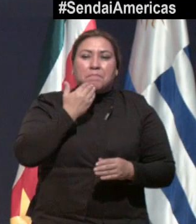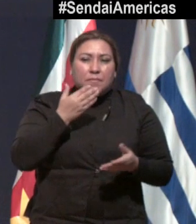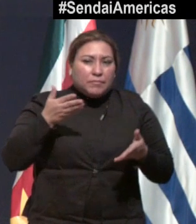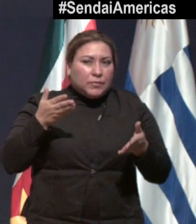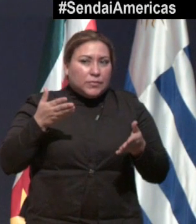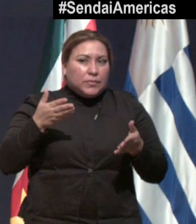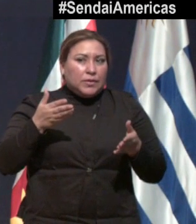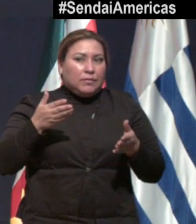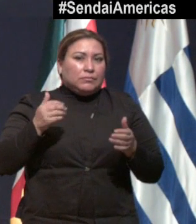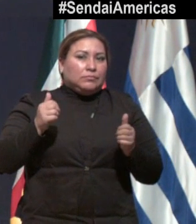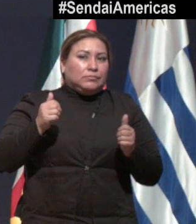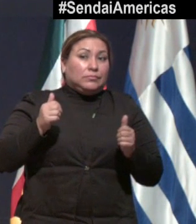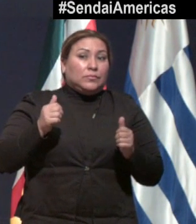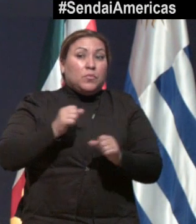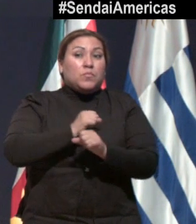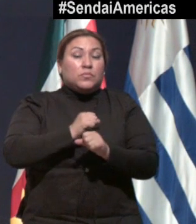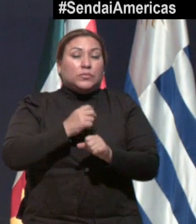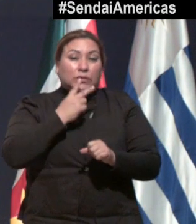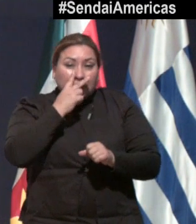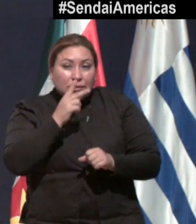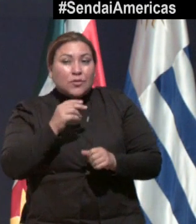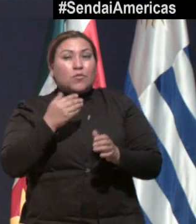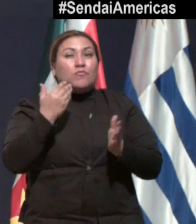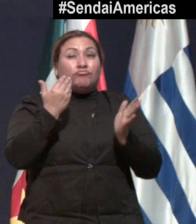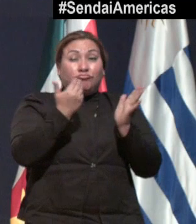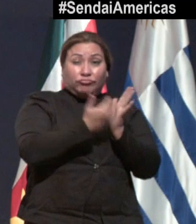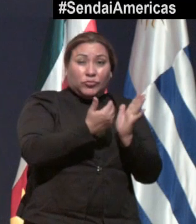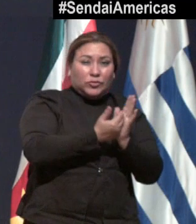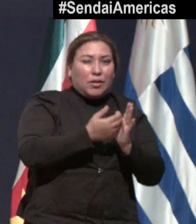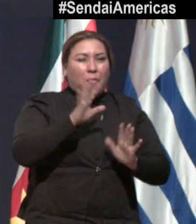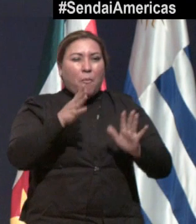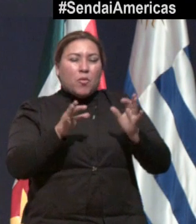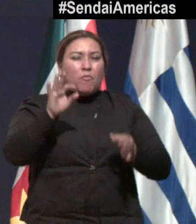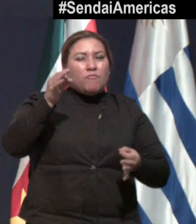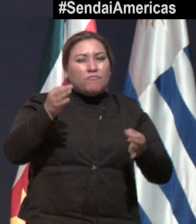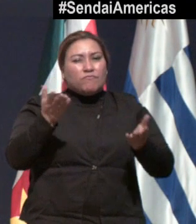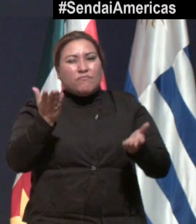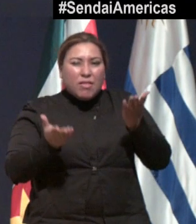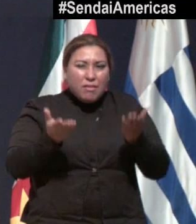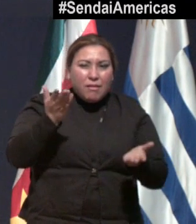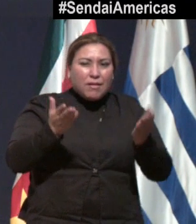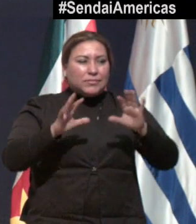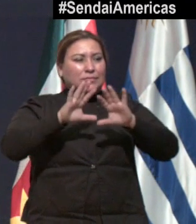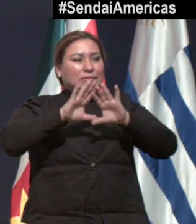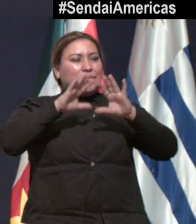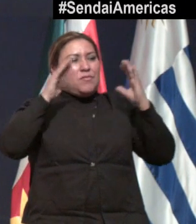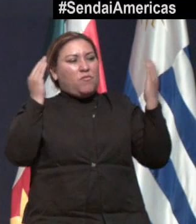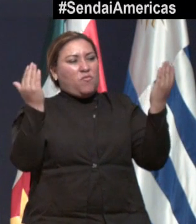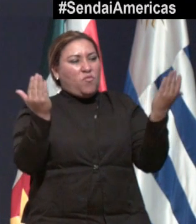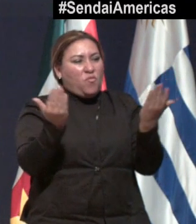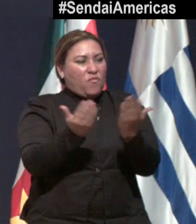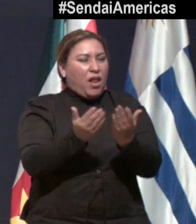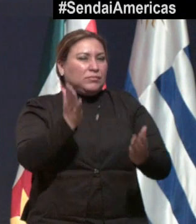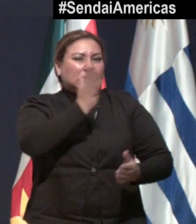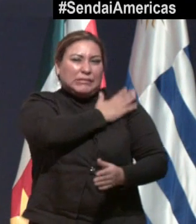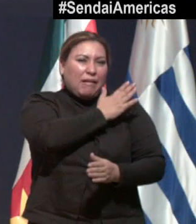con eso poder dar una especie de balance global y general sobre los temas